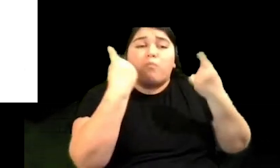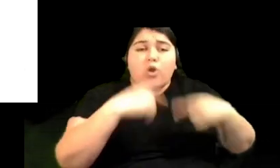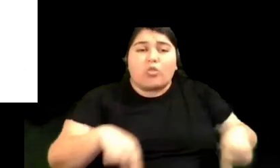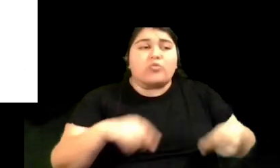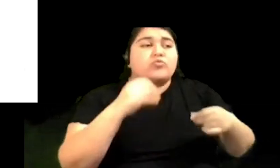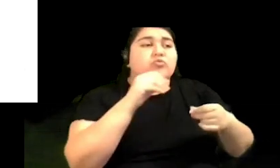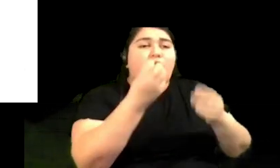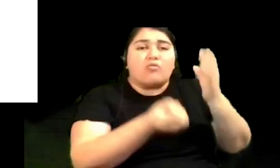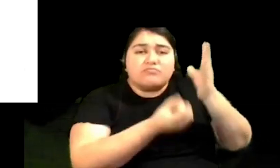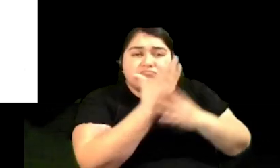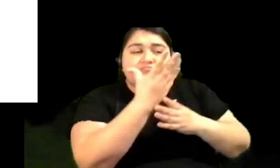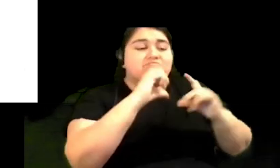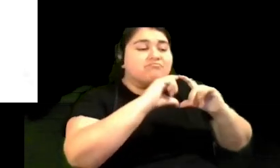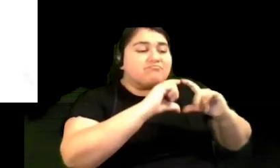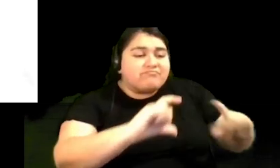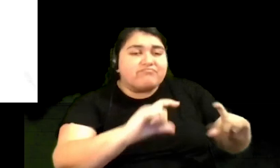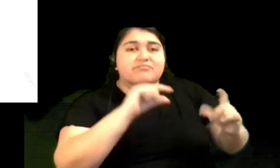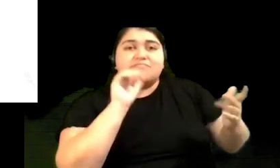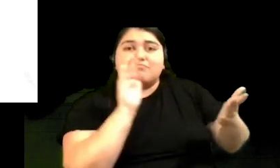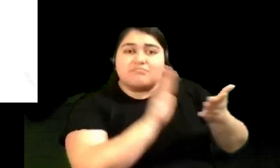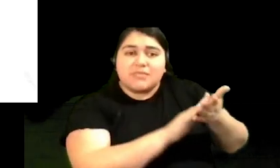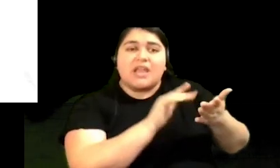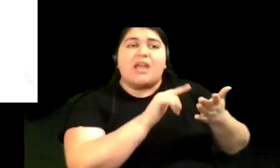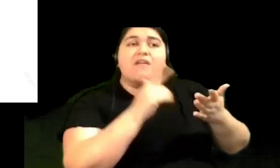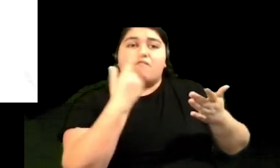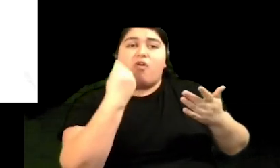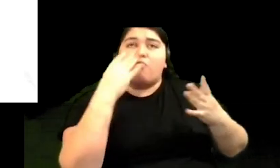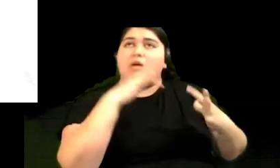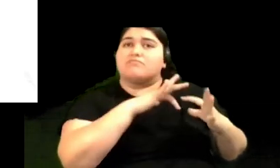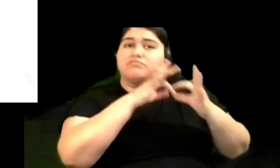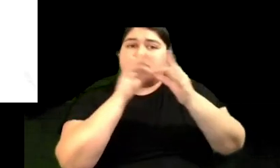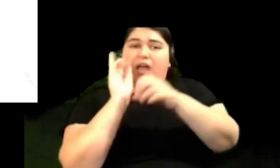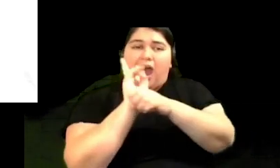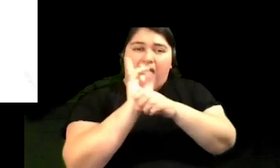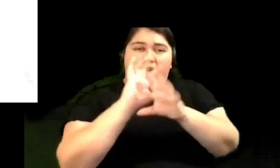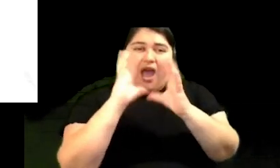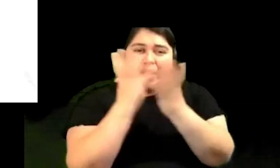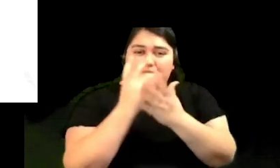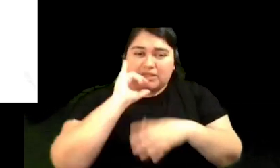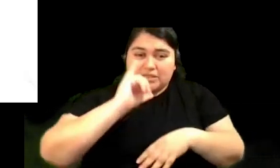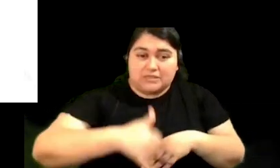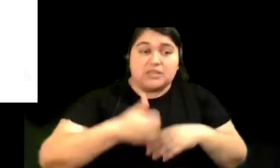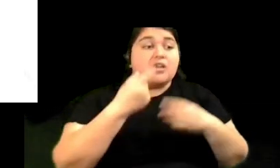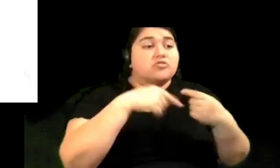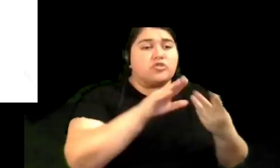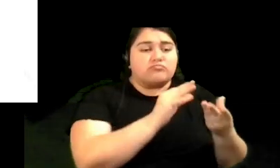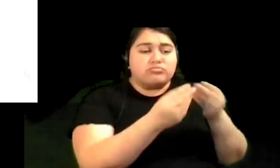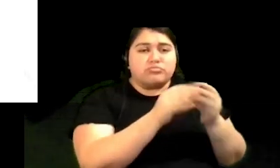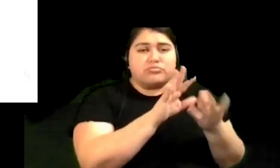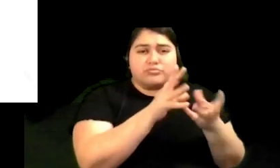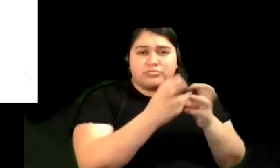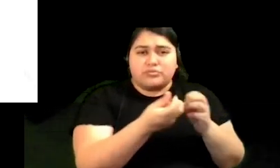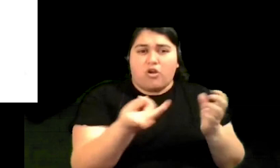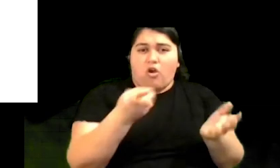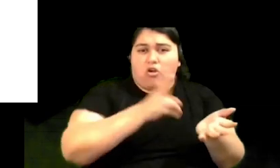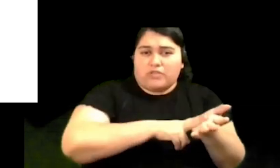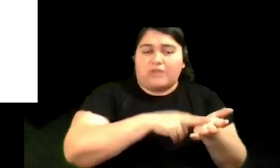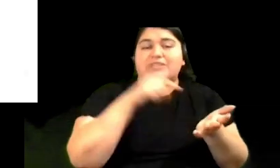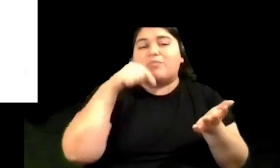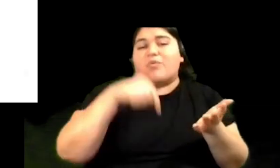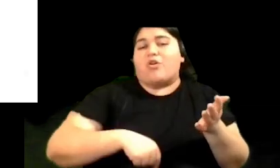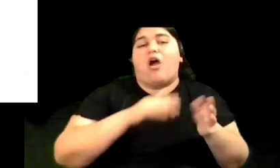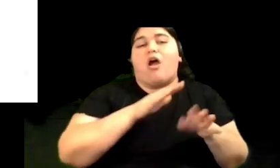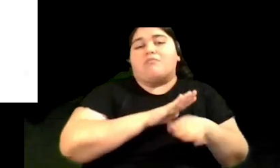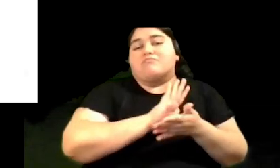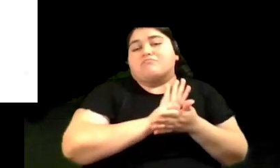indique que ese producto es ecológicamente sostenible. ¿Voy a reciclar esos productos? Bueno, esa es la tendencia actual, ¿no? A